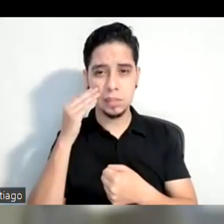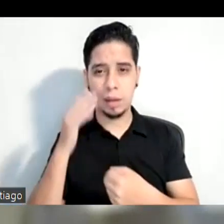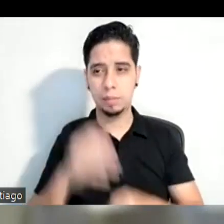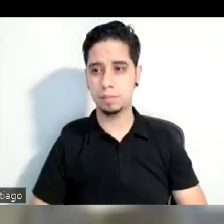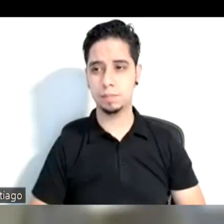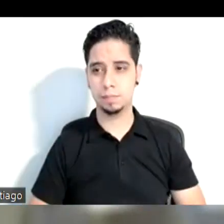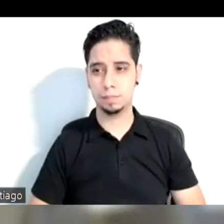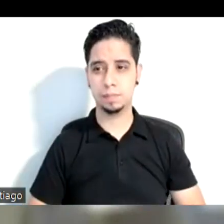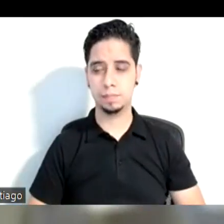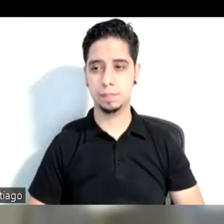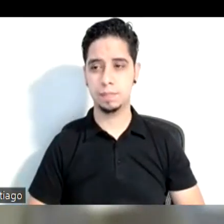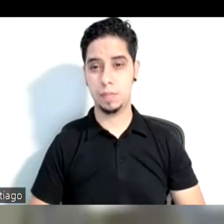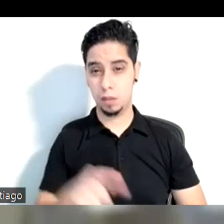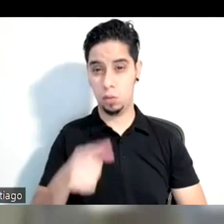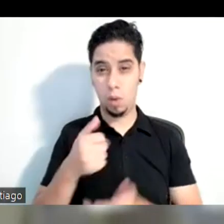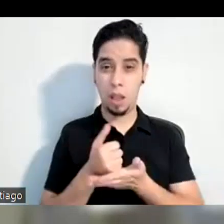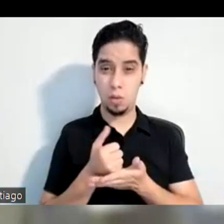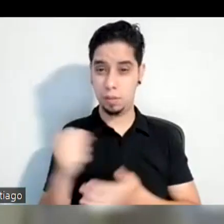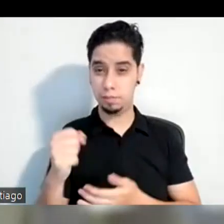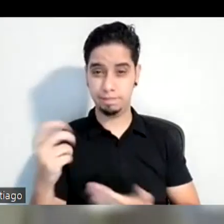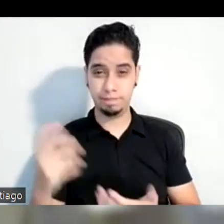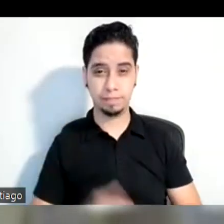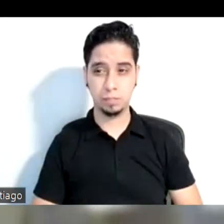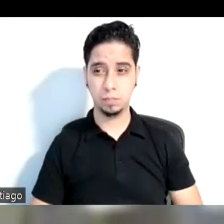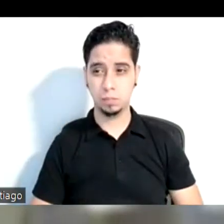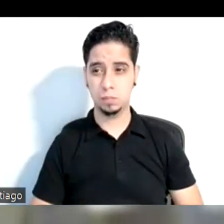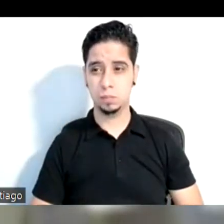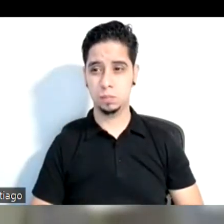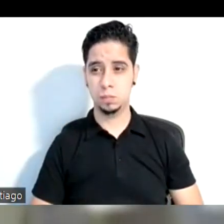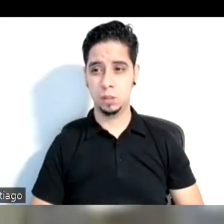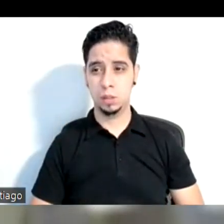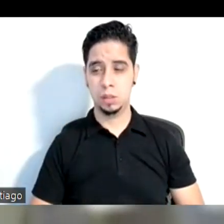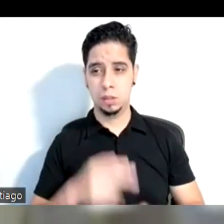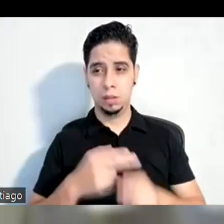latitud y longitud, y eso ayuda, ¿verdad? Pero lo que se llama como enhanced